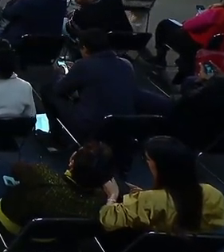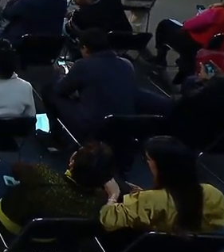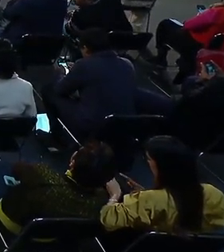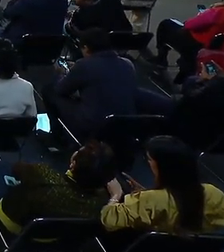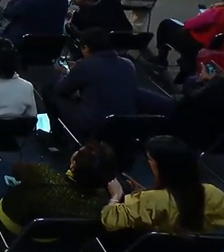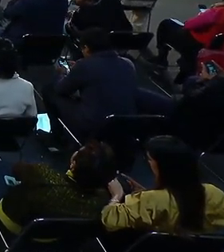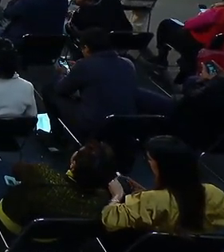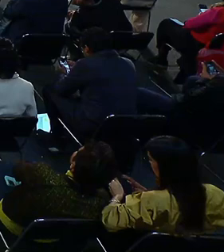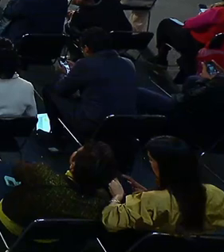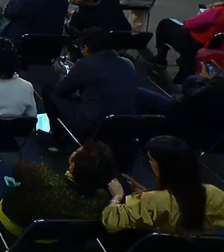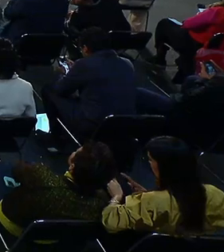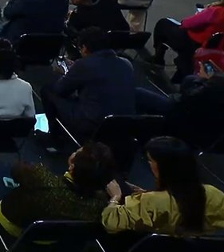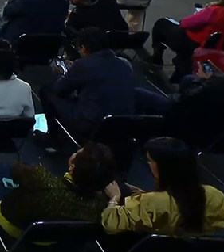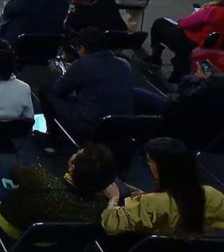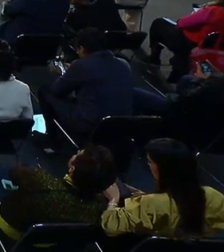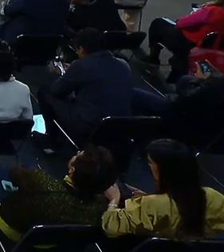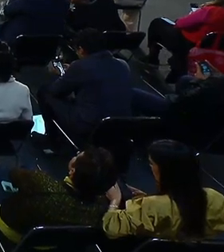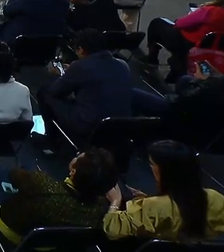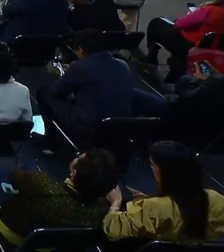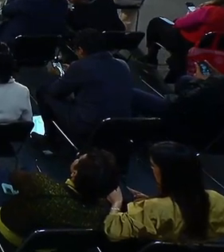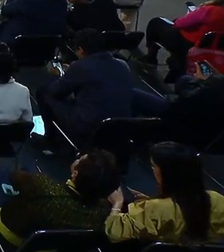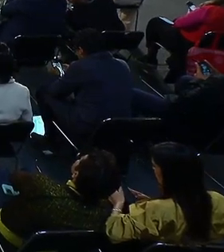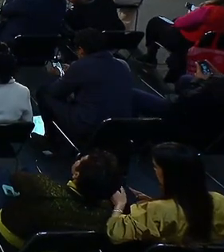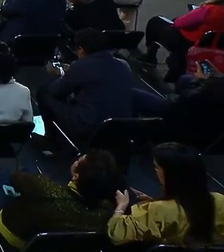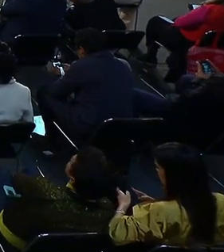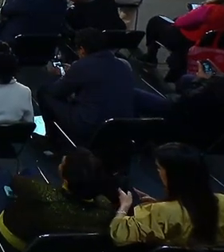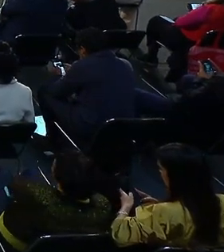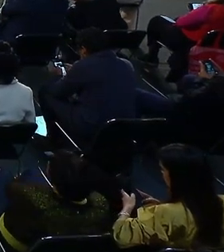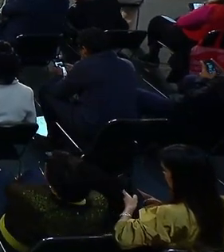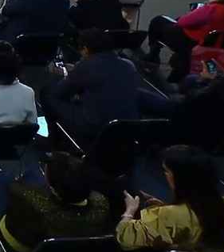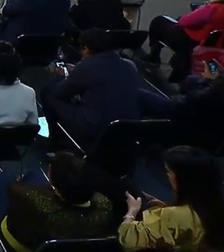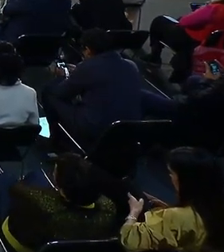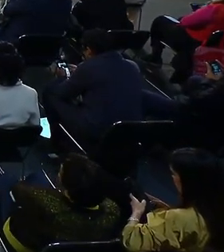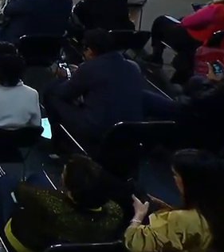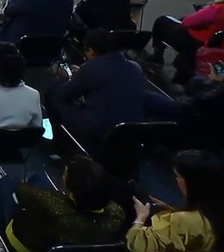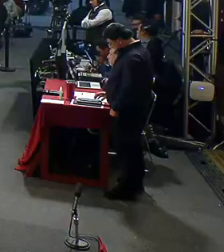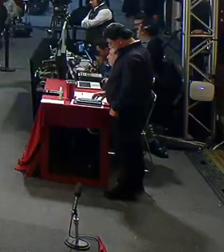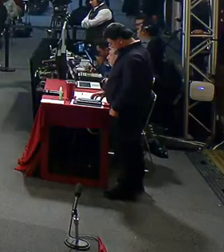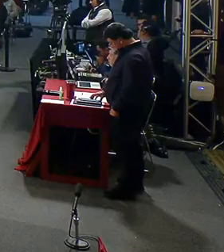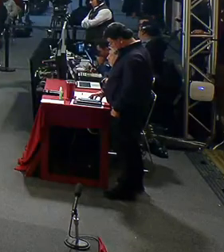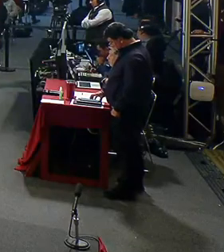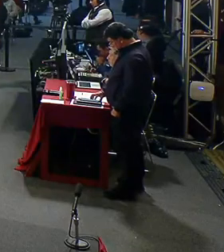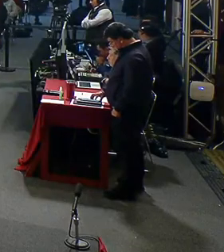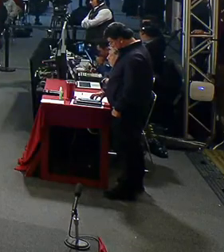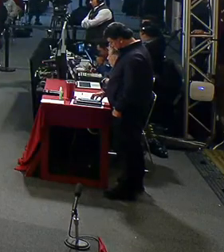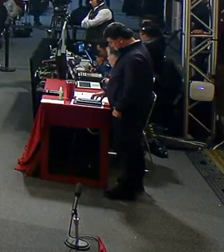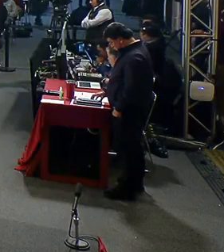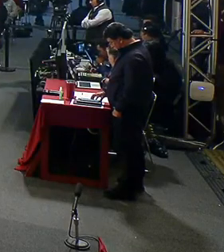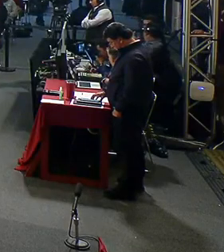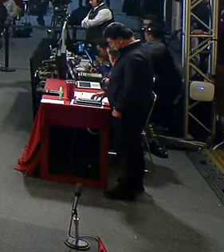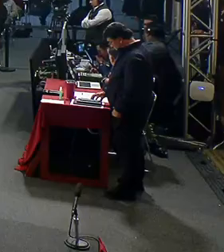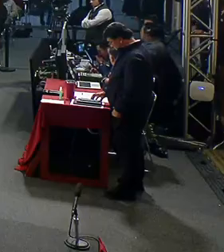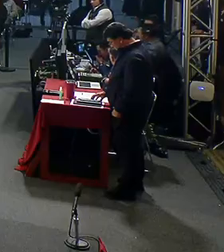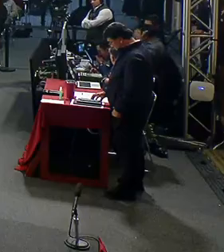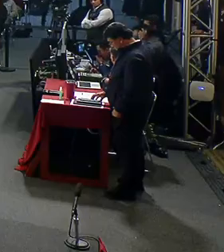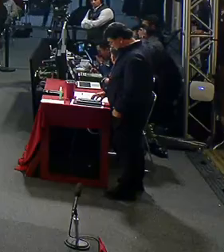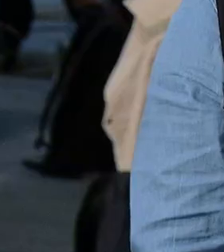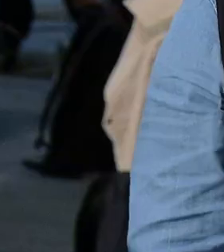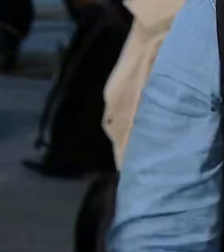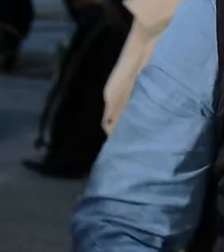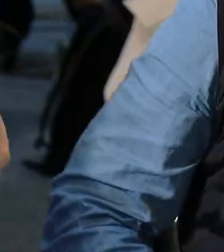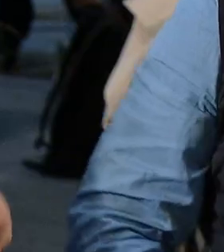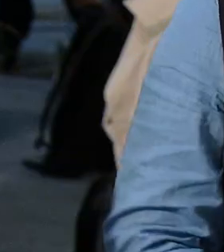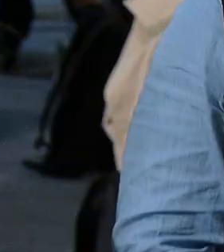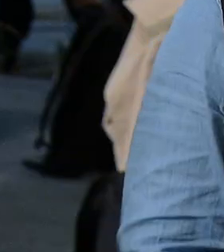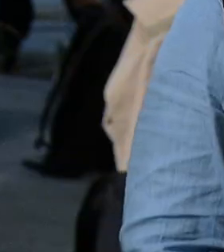todo, le quiero agradecer el espacio, ya que muchas comunidades, pueblos